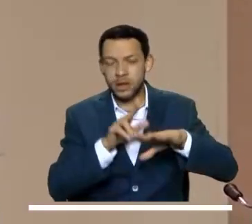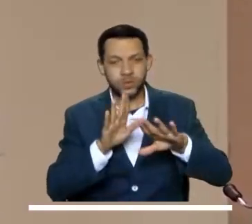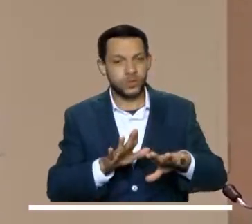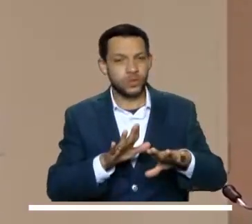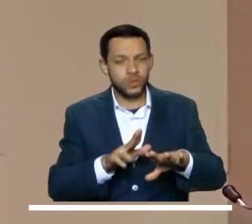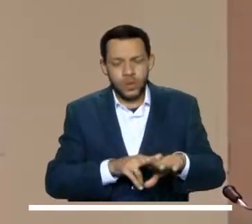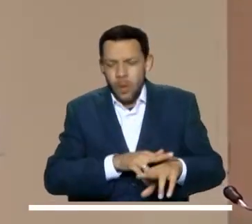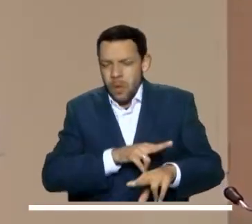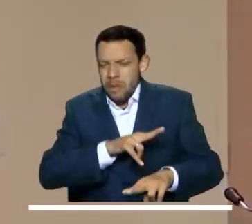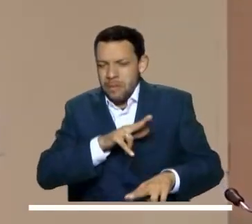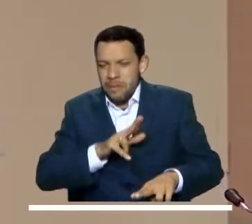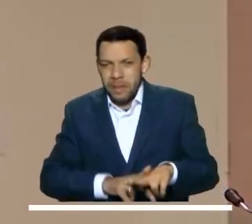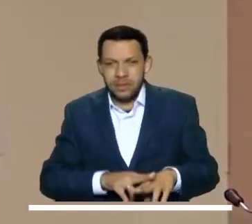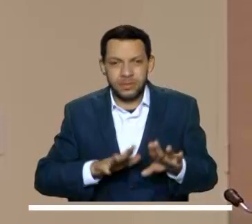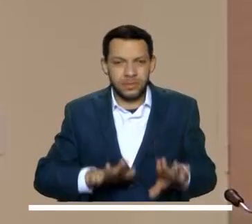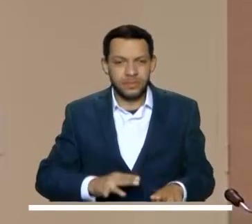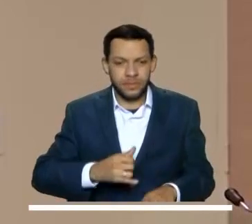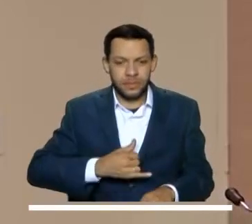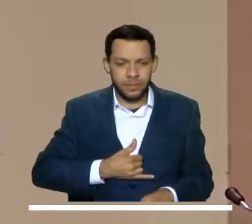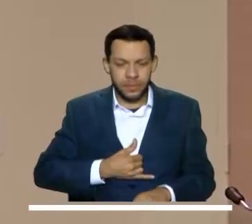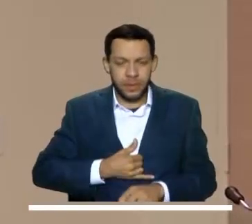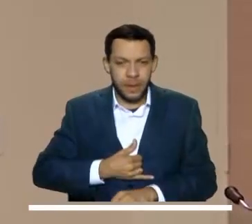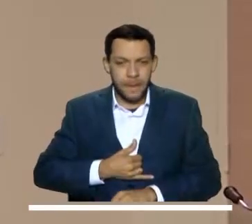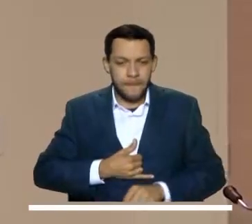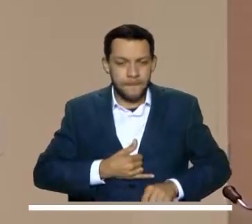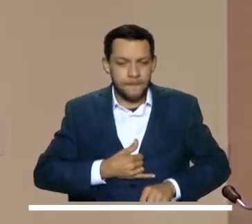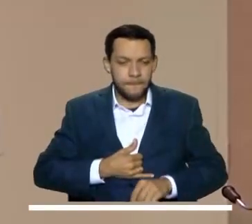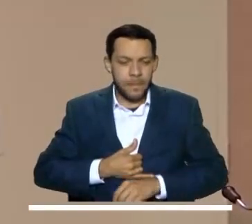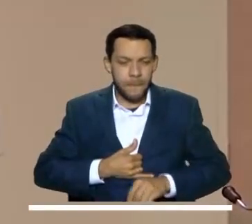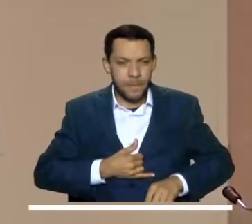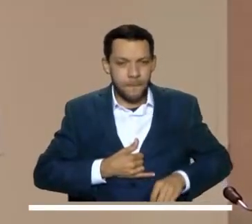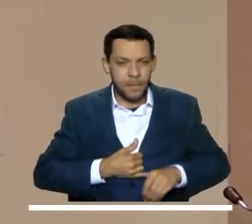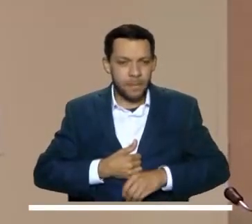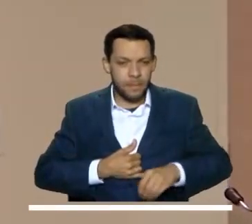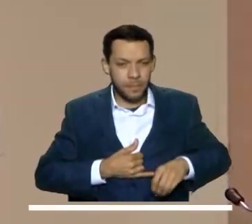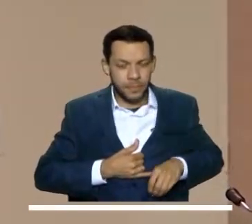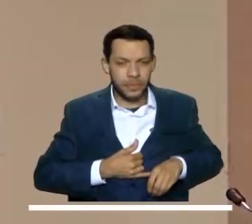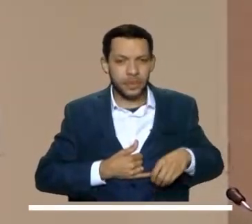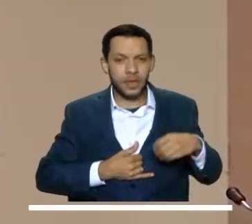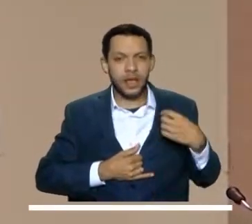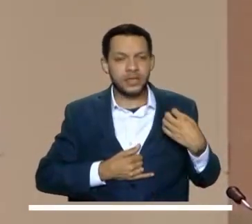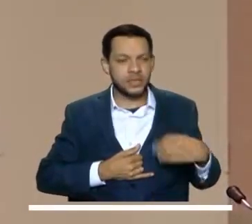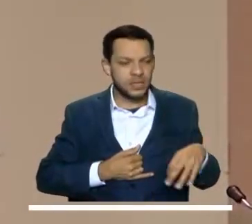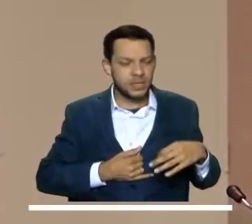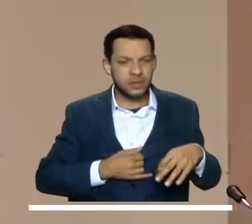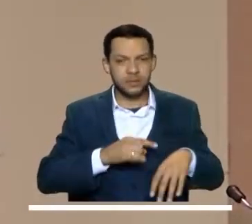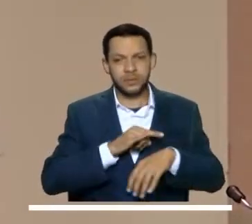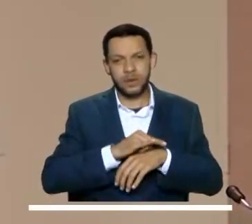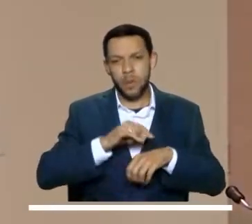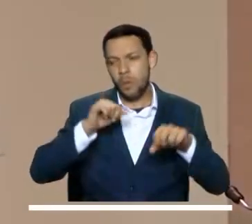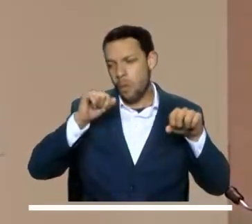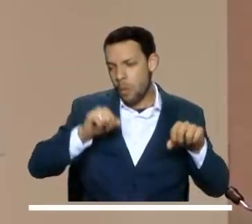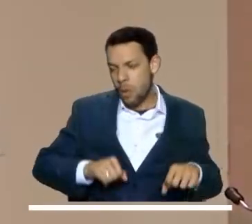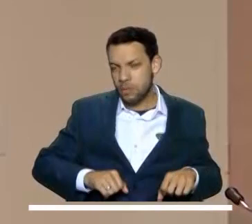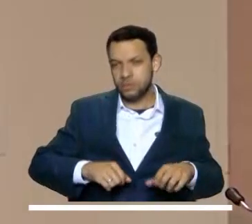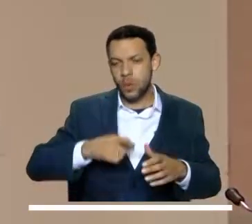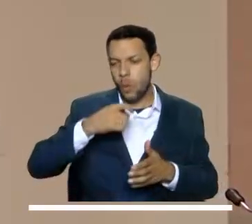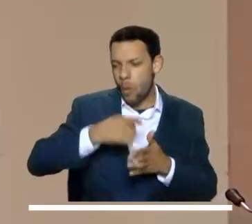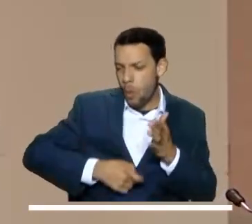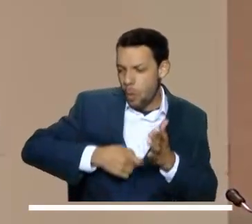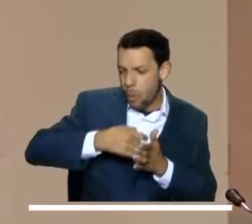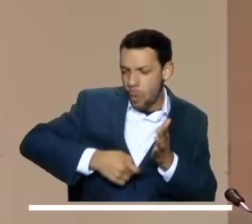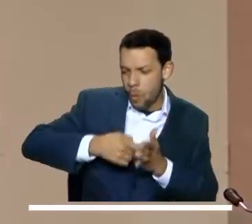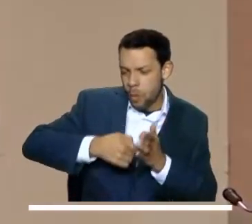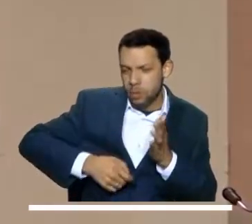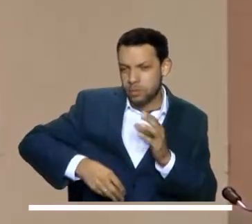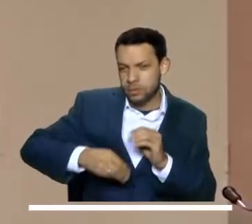faltaba un poco de limpieza en la parte más proximal del colon, por eso nos demoró un poco más de lo habitual, pero se pudo terminar.